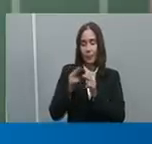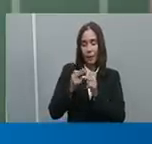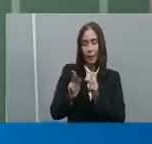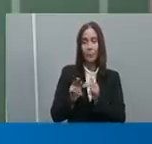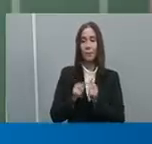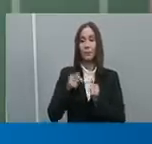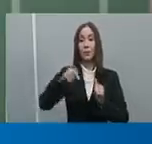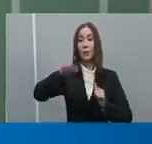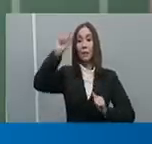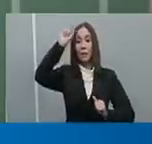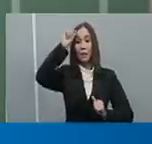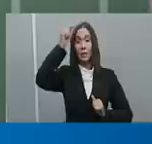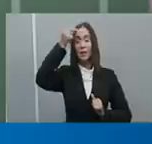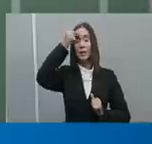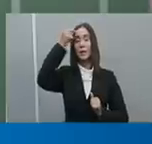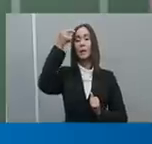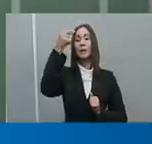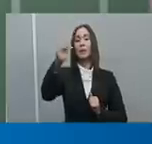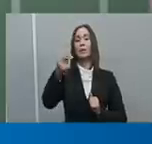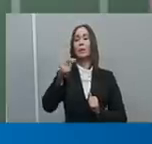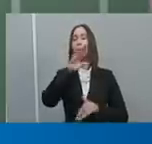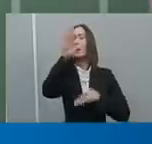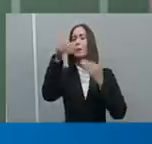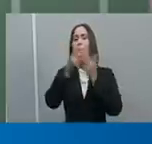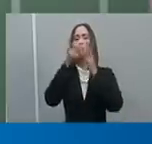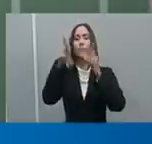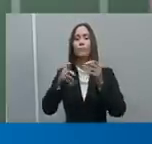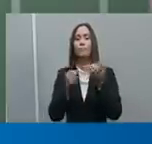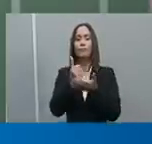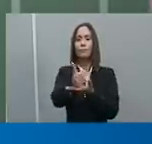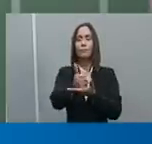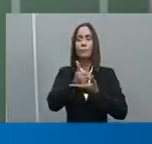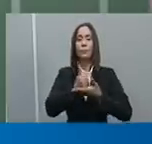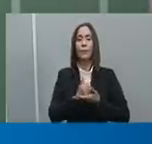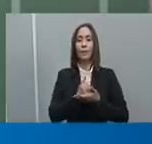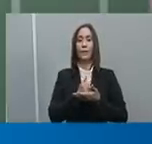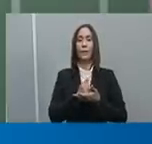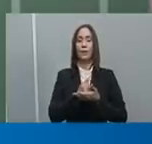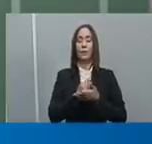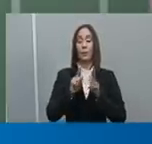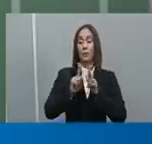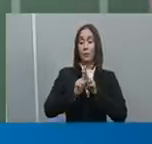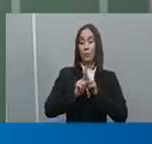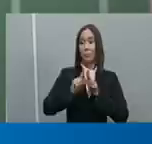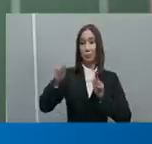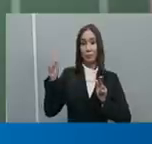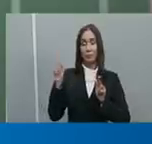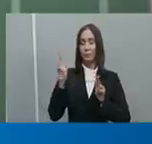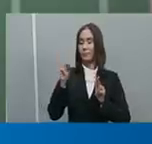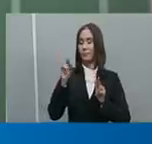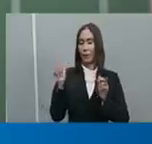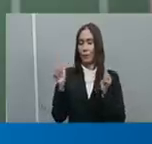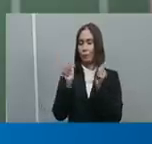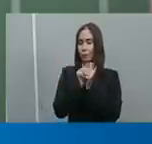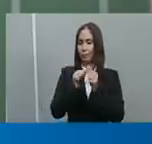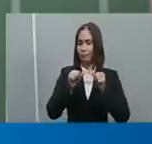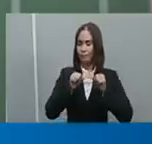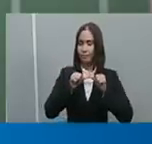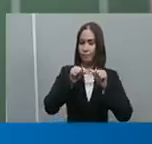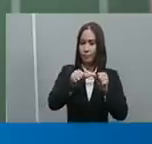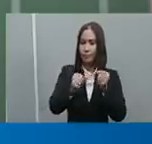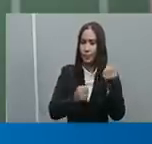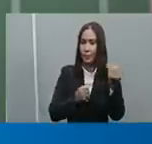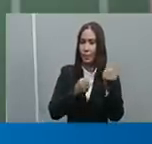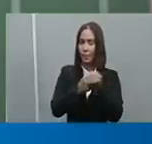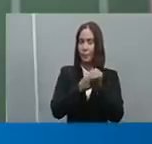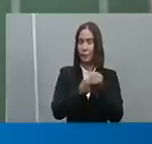gobierno no va a dejar a nadie en desamparo. No vamos a dejarlos solos frente a esta situación a mitad del camino,